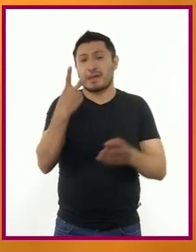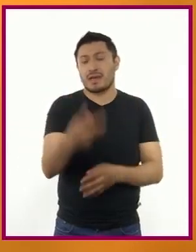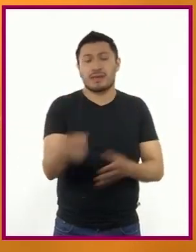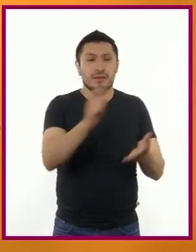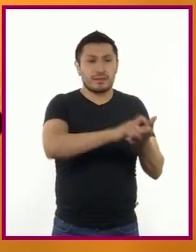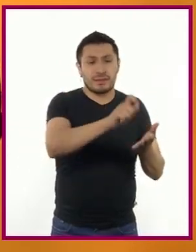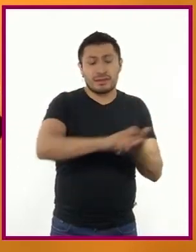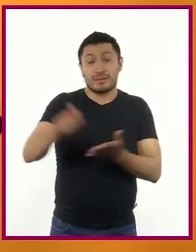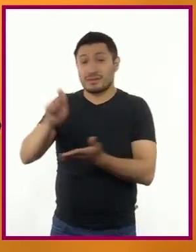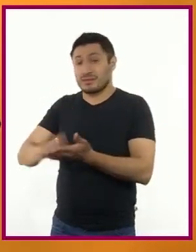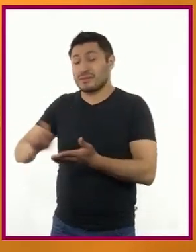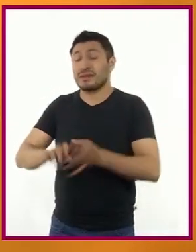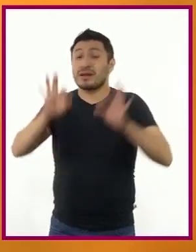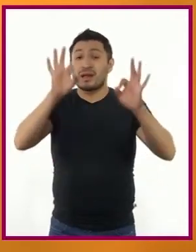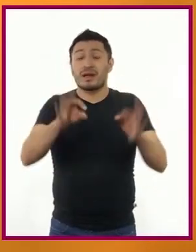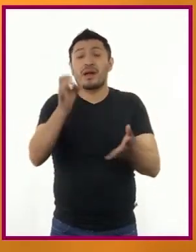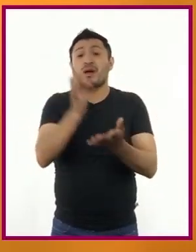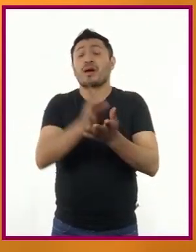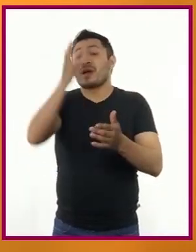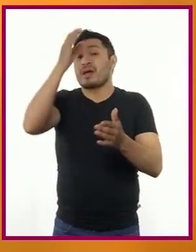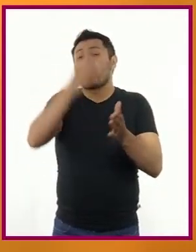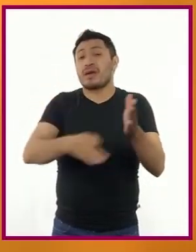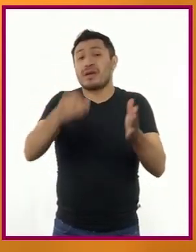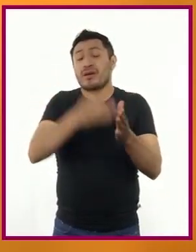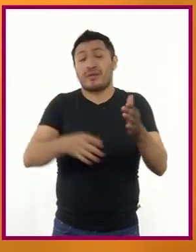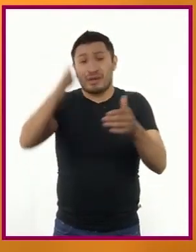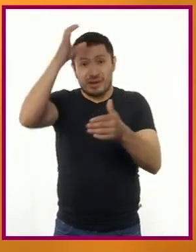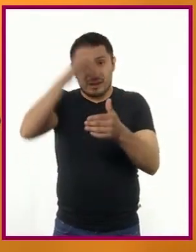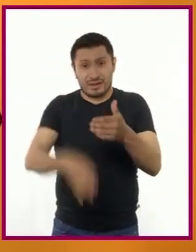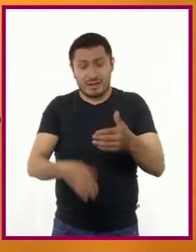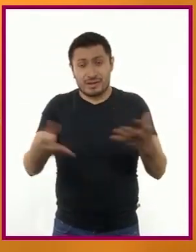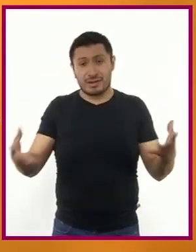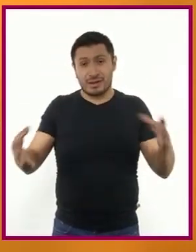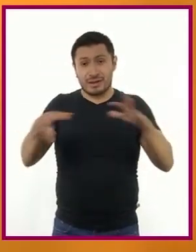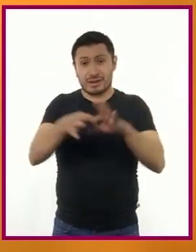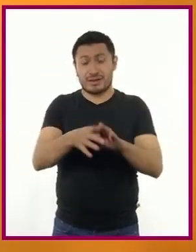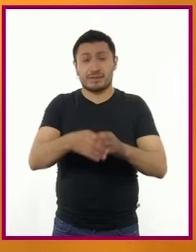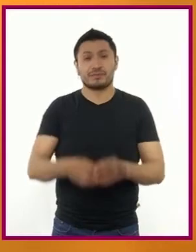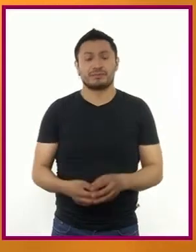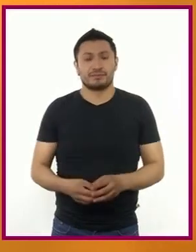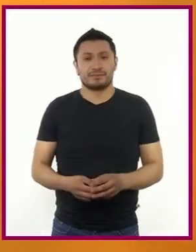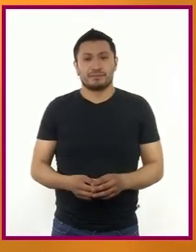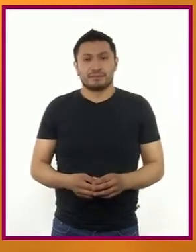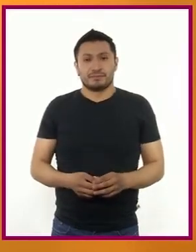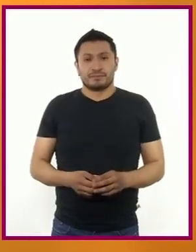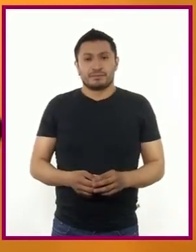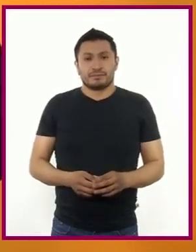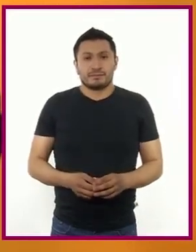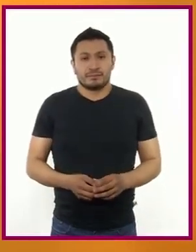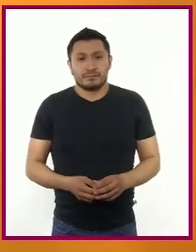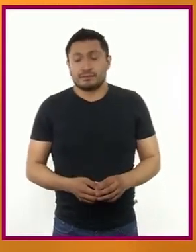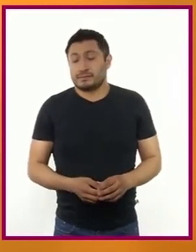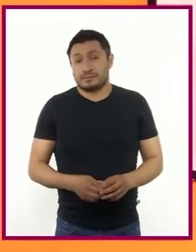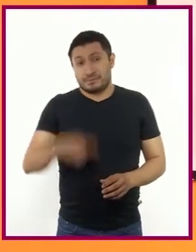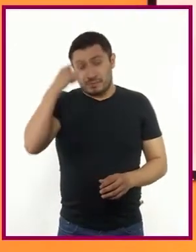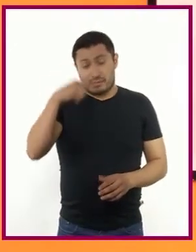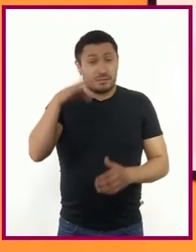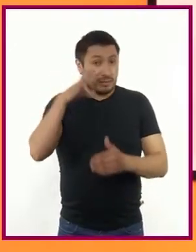monografías. Solo nos falta colocar una conclusión en la parte superior y quedará